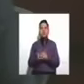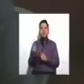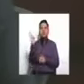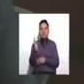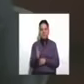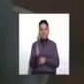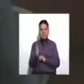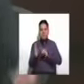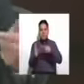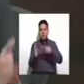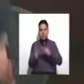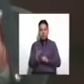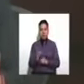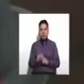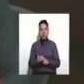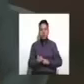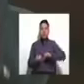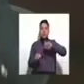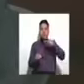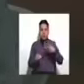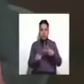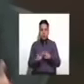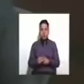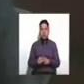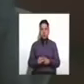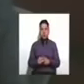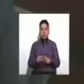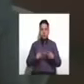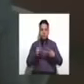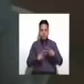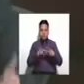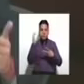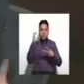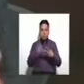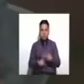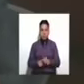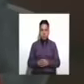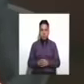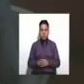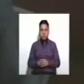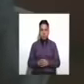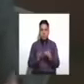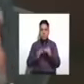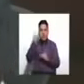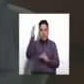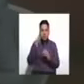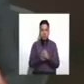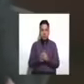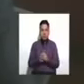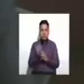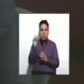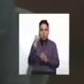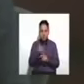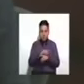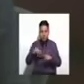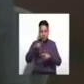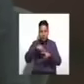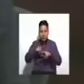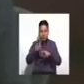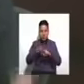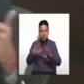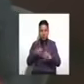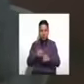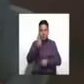Brasil. Segundo mayor riesgo país después de Brasil. Mayor déficit de cuenta corriente, mayor nivel de